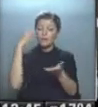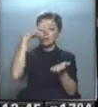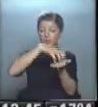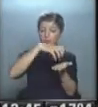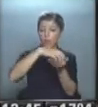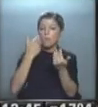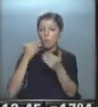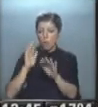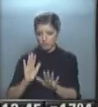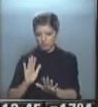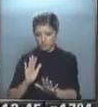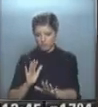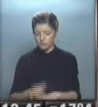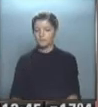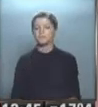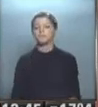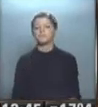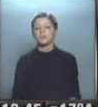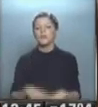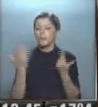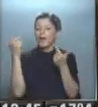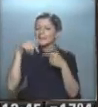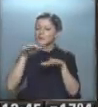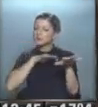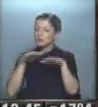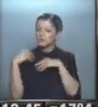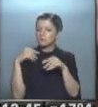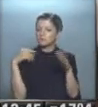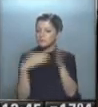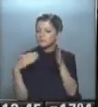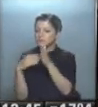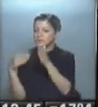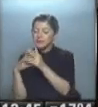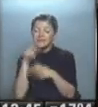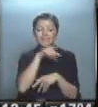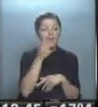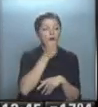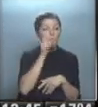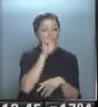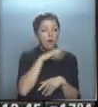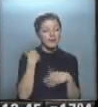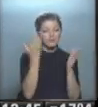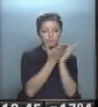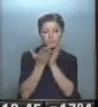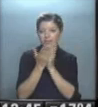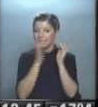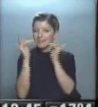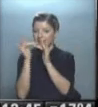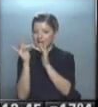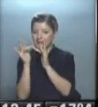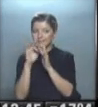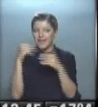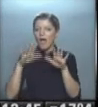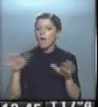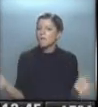municipales. Es que en este clima opresivo, el nivel educativo y el acceso a las redes sociales han abierto una brecha entre